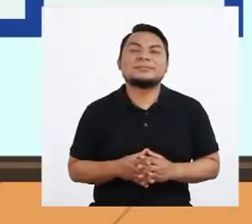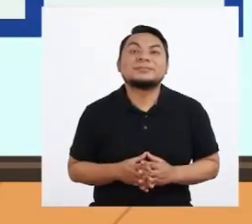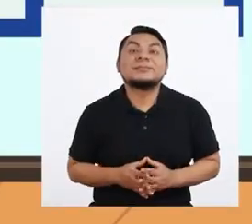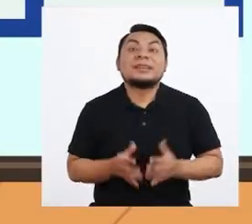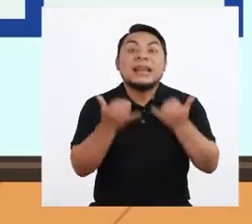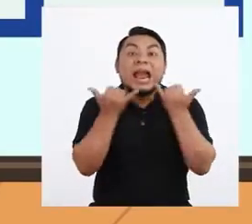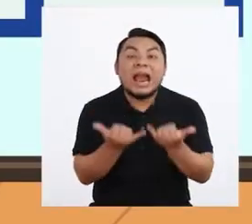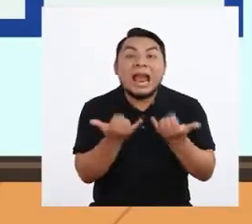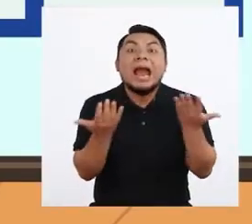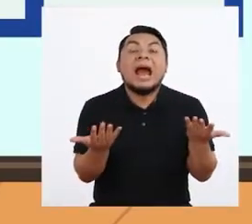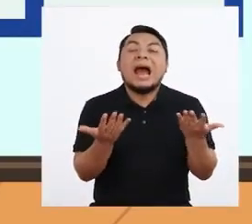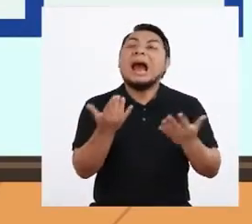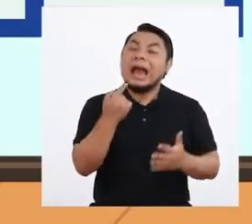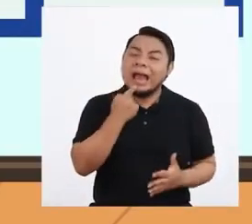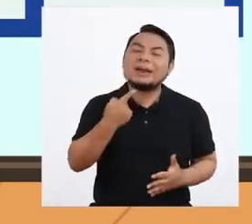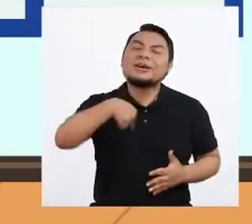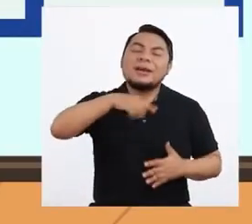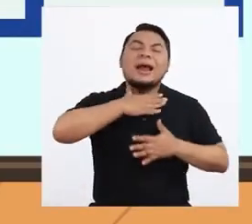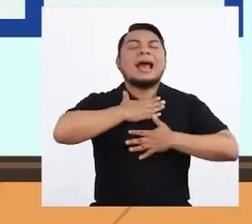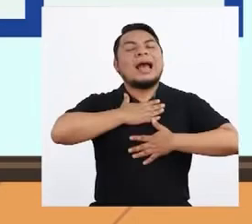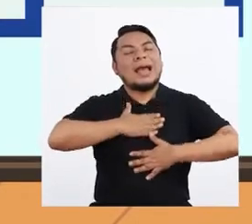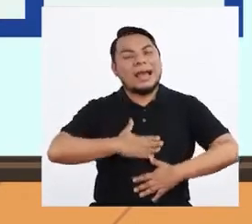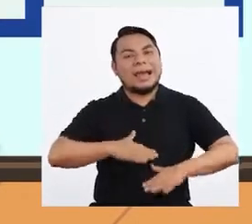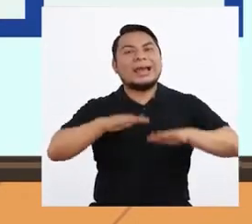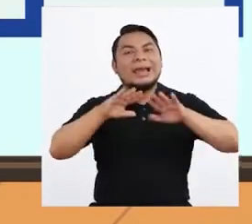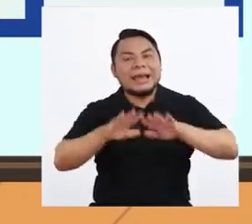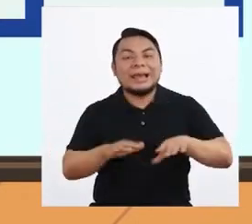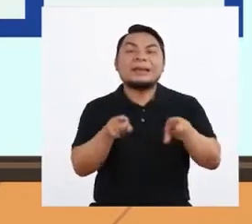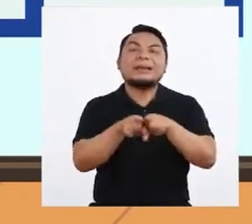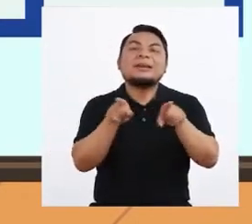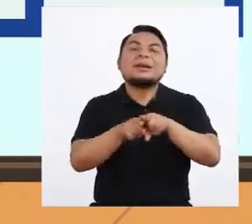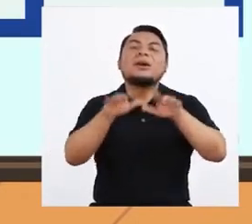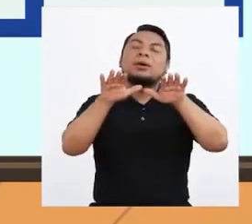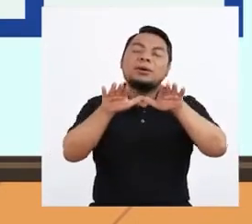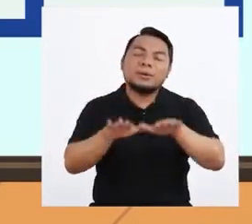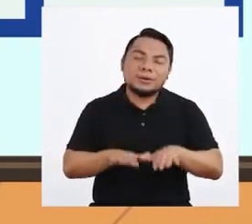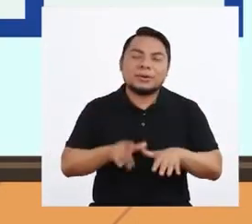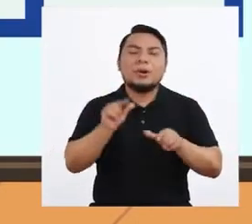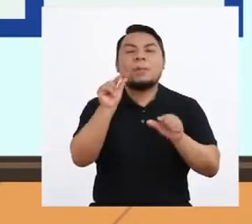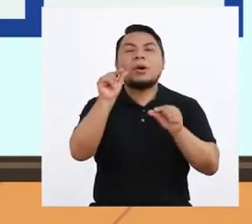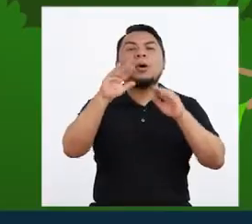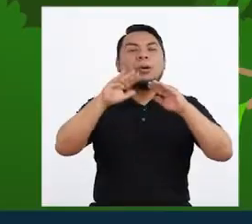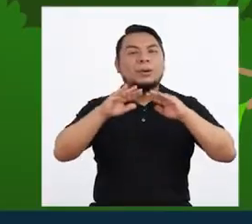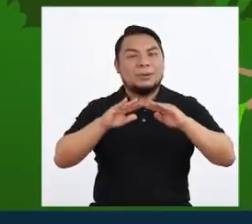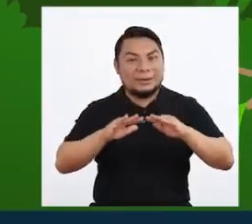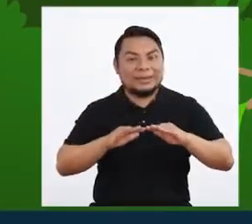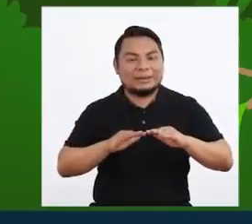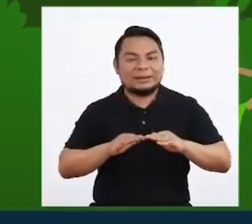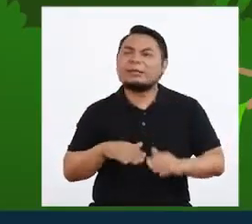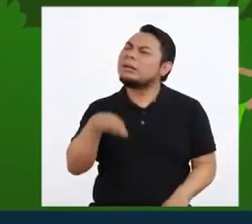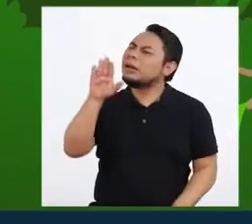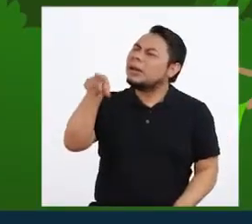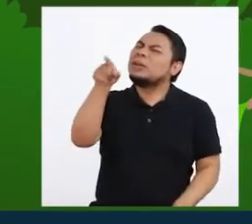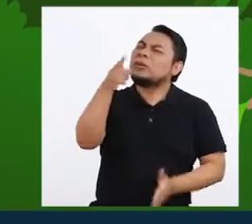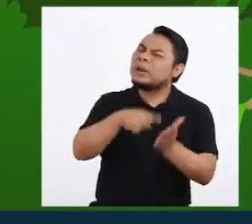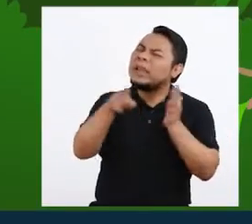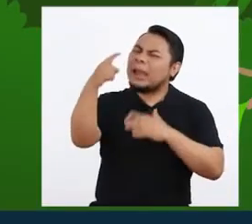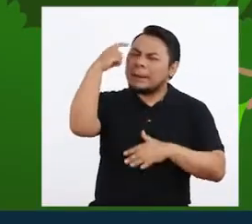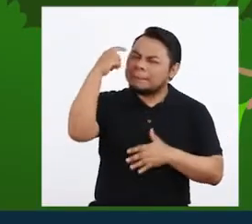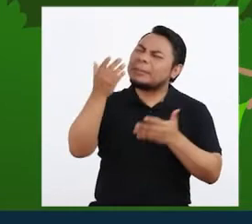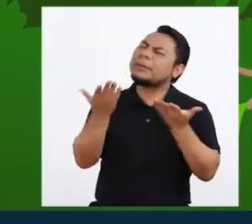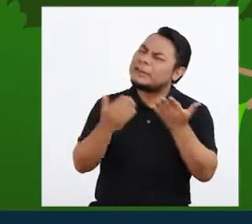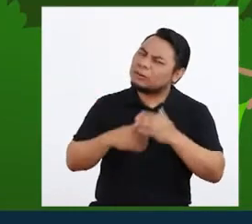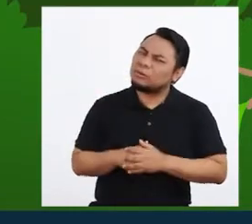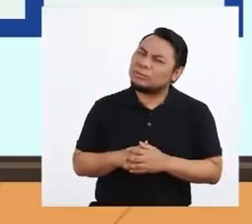Y ahora, ¡ay! A descansar y a relajarnos un poco. ¿En qué estás